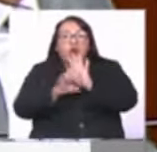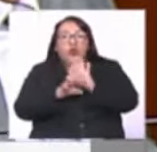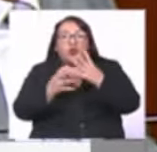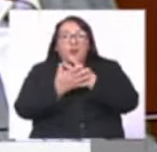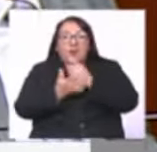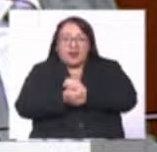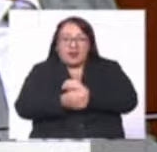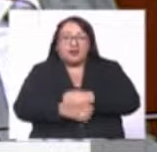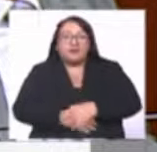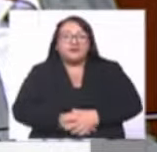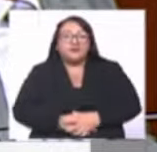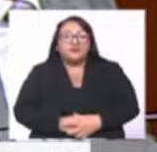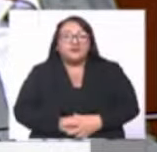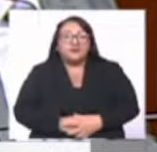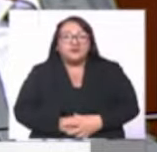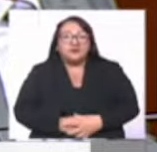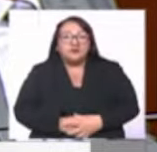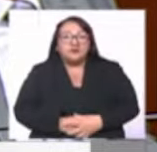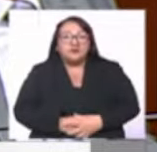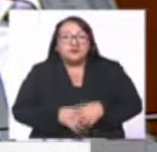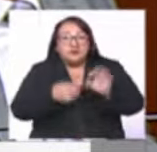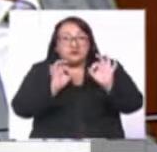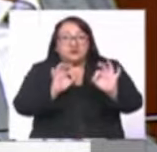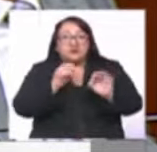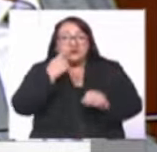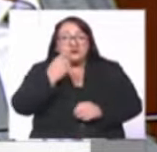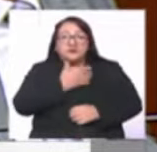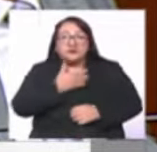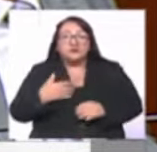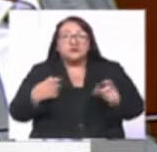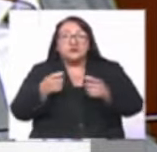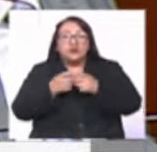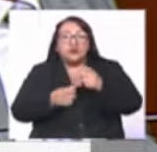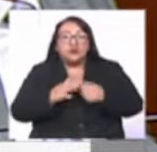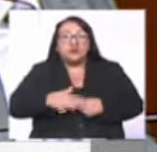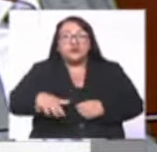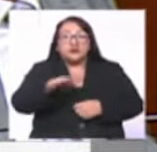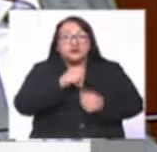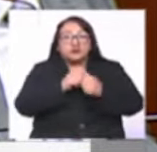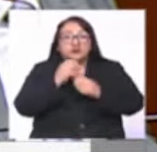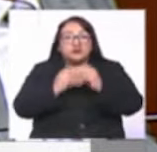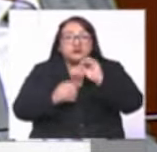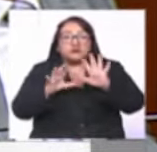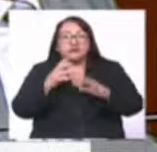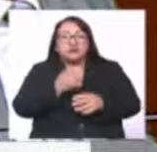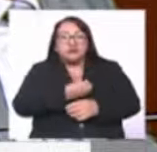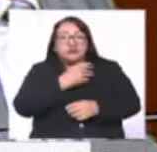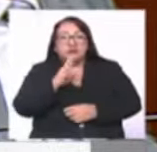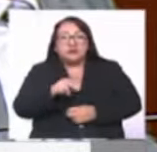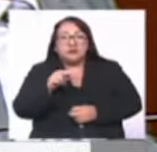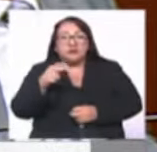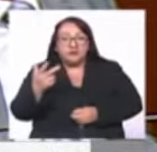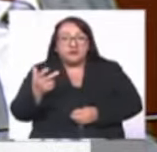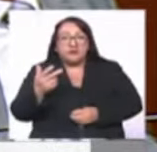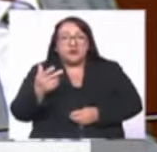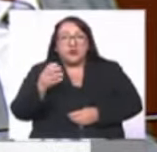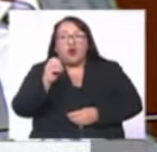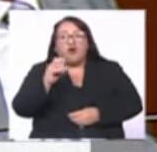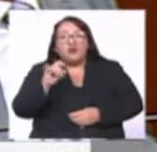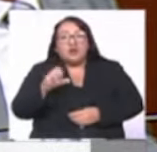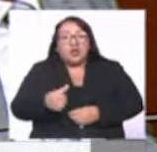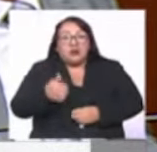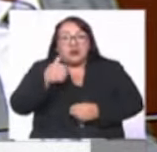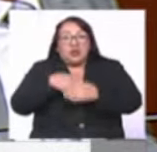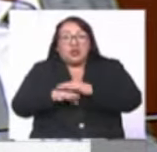Penal respectivamente as mismo señor presidente señores colegas congresistas con fecha 10 de mayo del 2023 El oficial mayor del